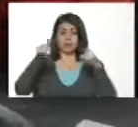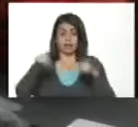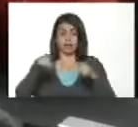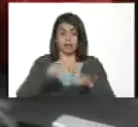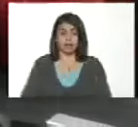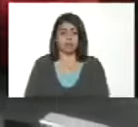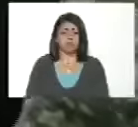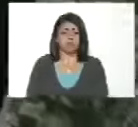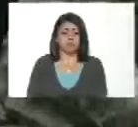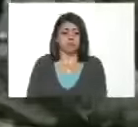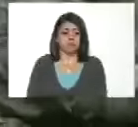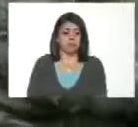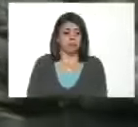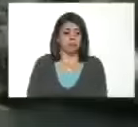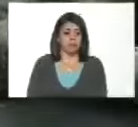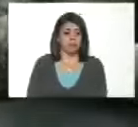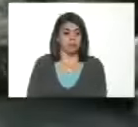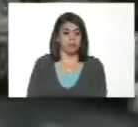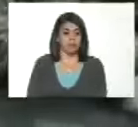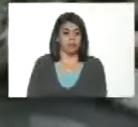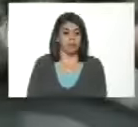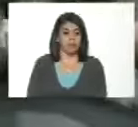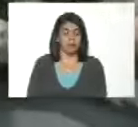Tenemos que diferenciarnos.